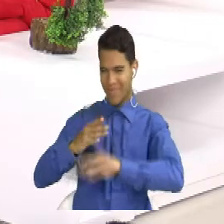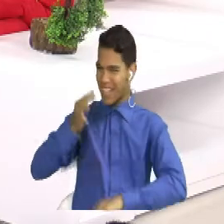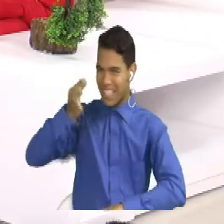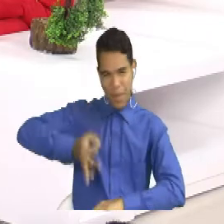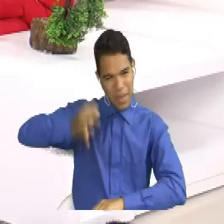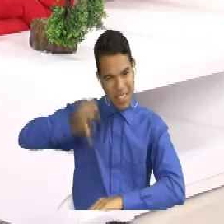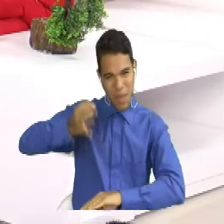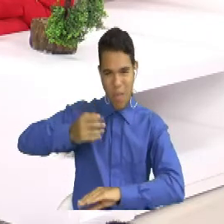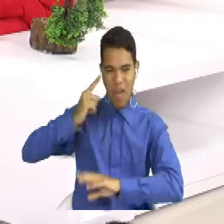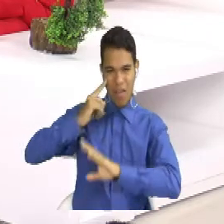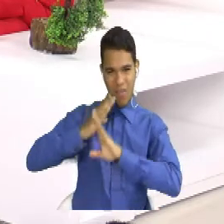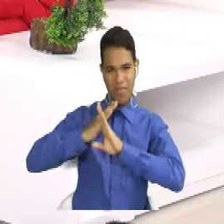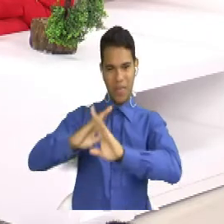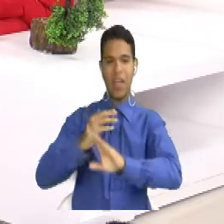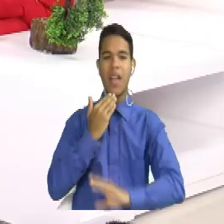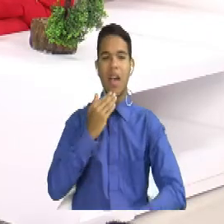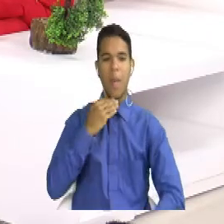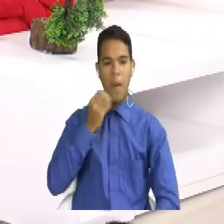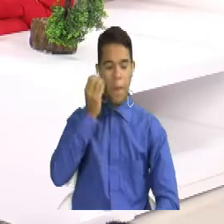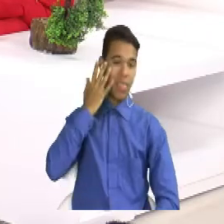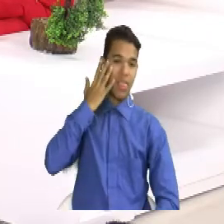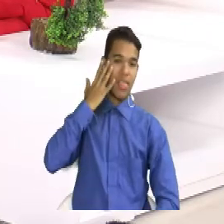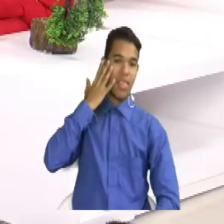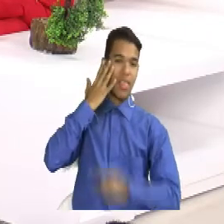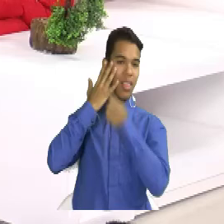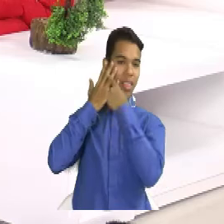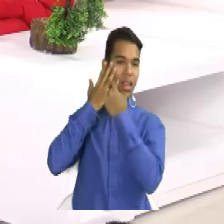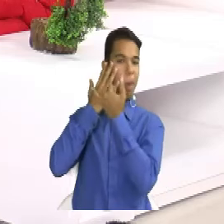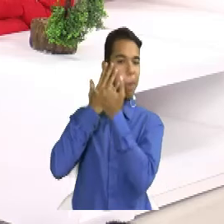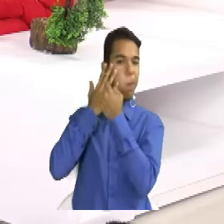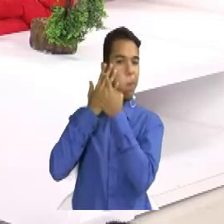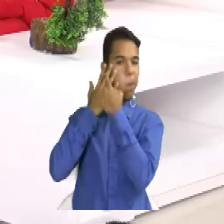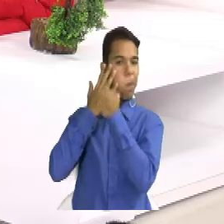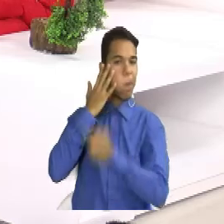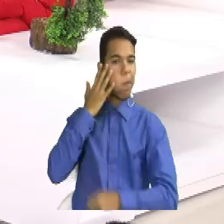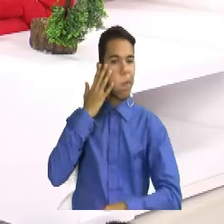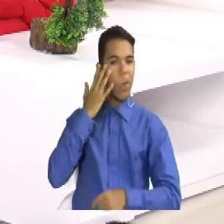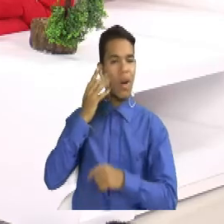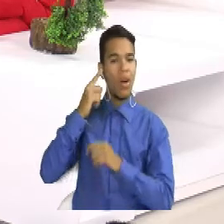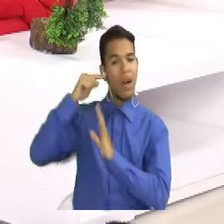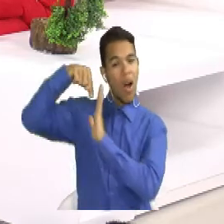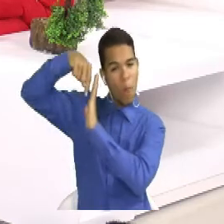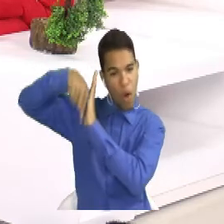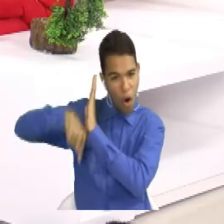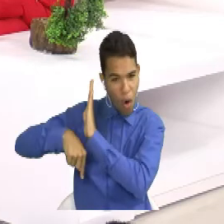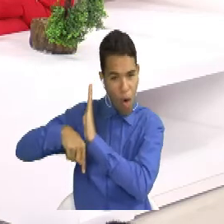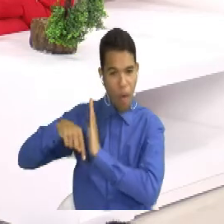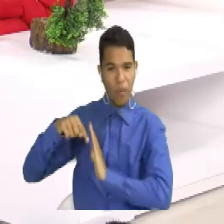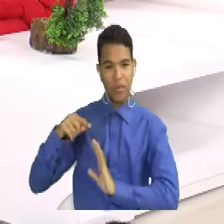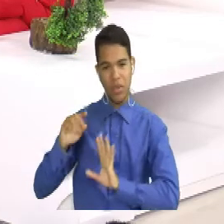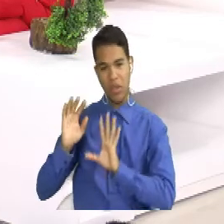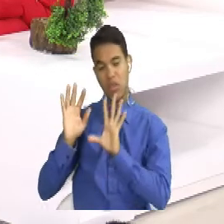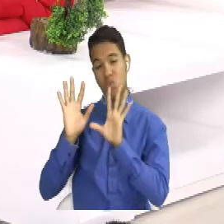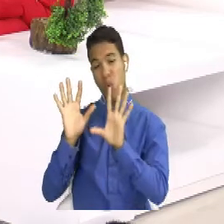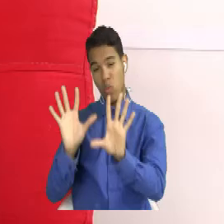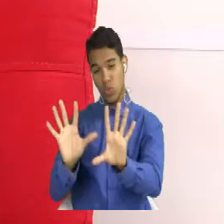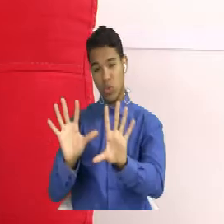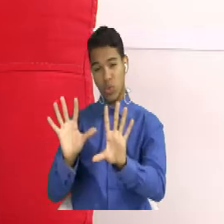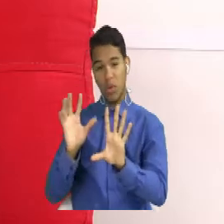porque cuando ya aparece, pues el problema ya es un poco más profundizar, ¿sí? Y el tratamiento es un poco más